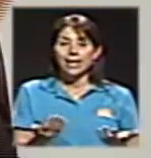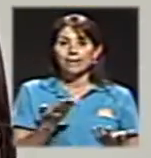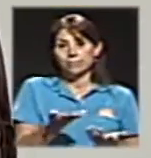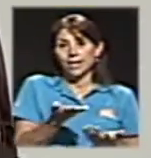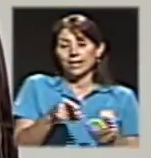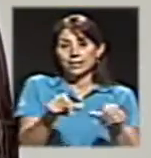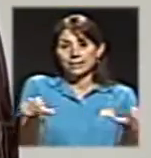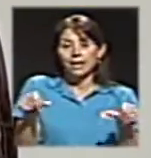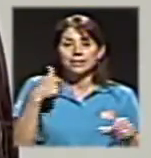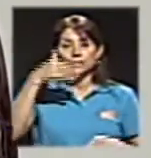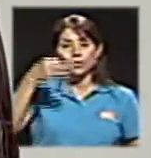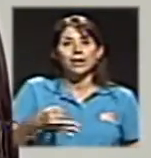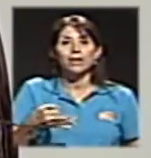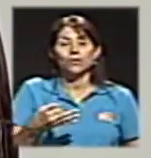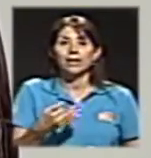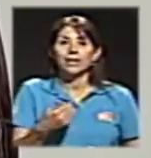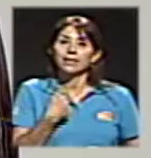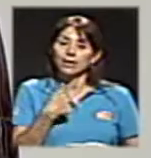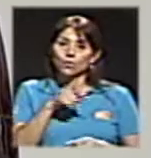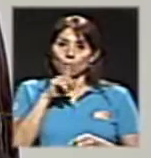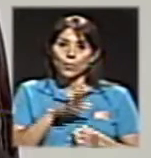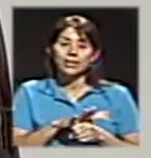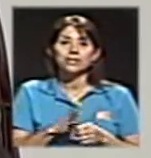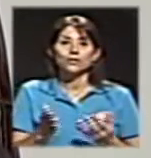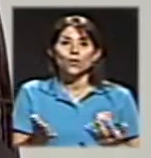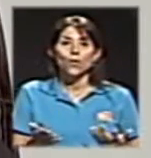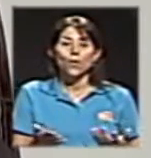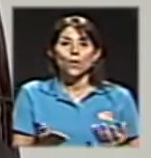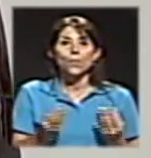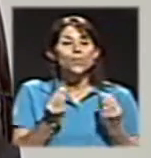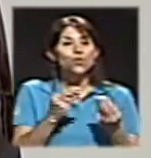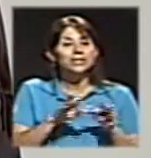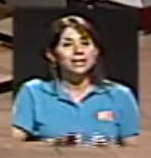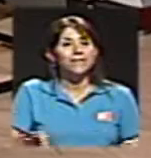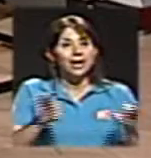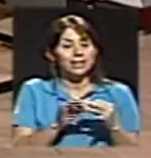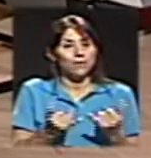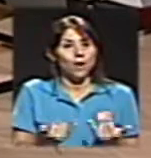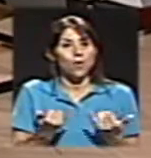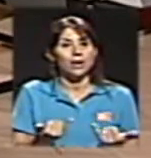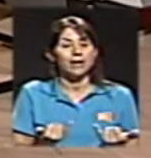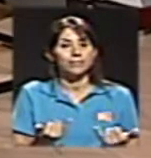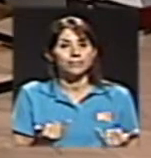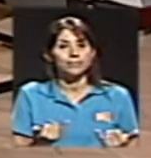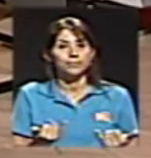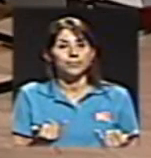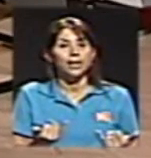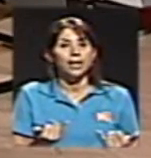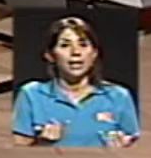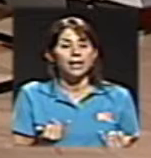estas áreas, y creo que tiene un compromiso muy significativo ahora,